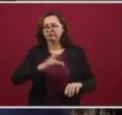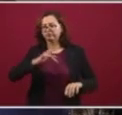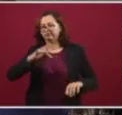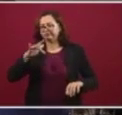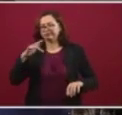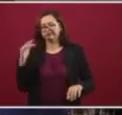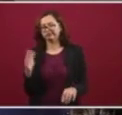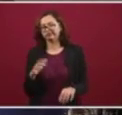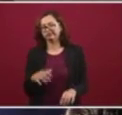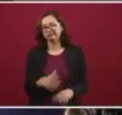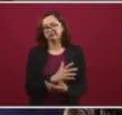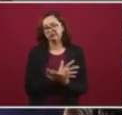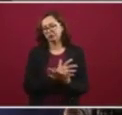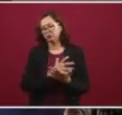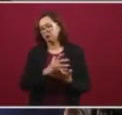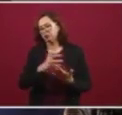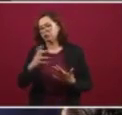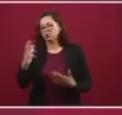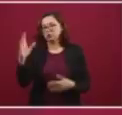extravagantes,